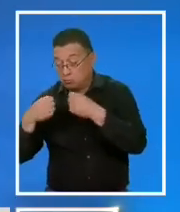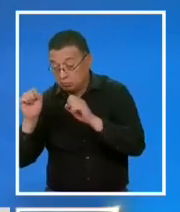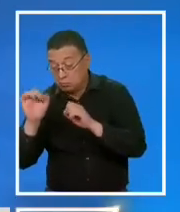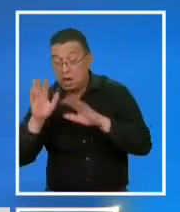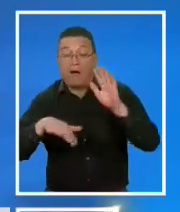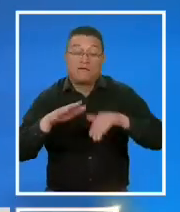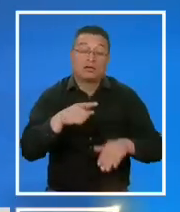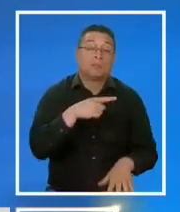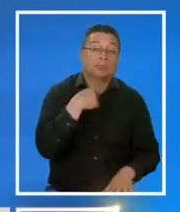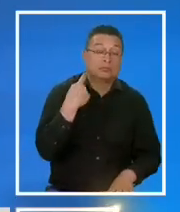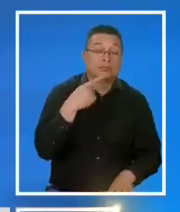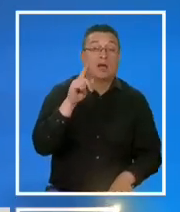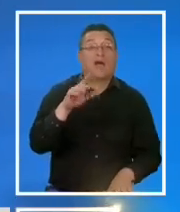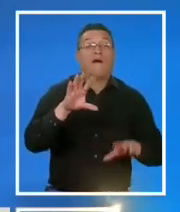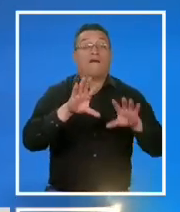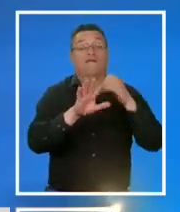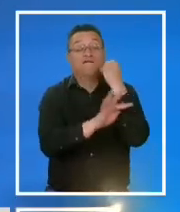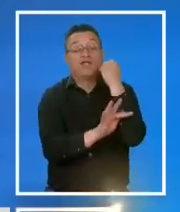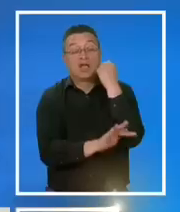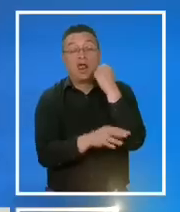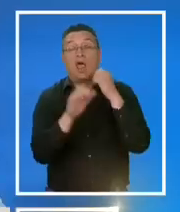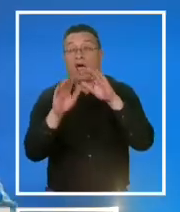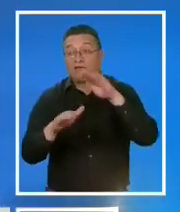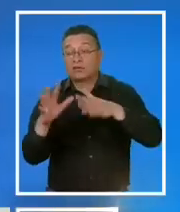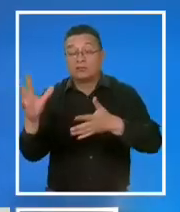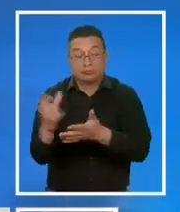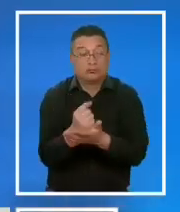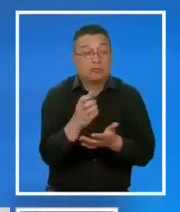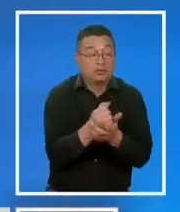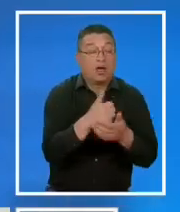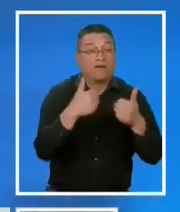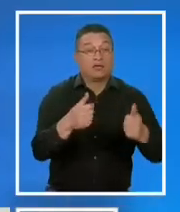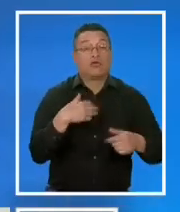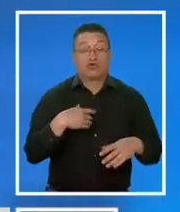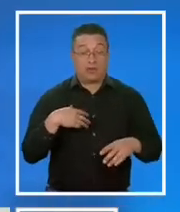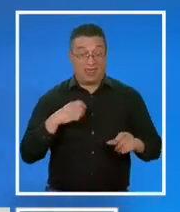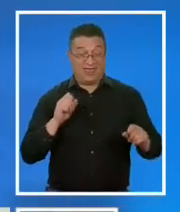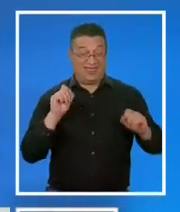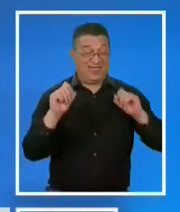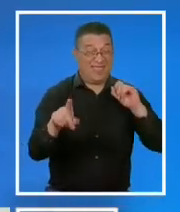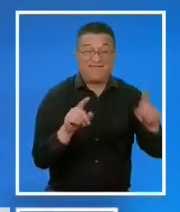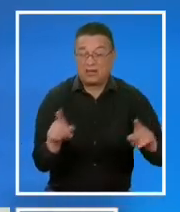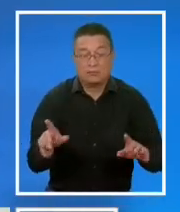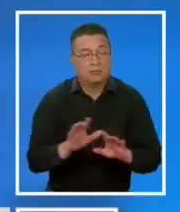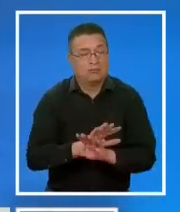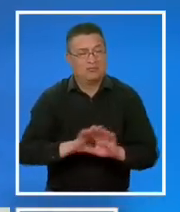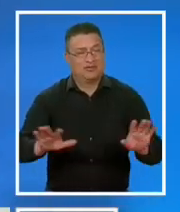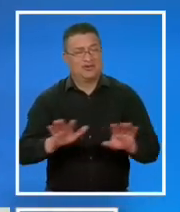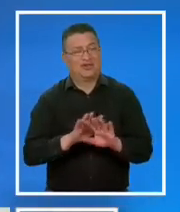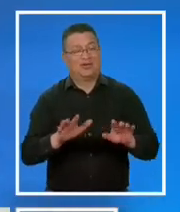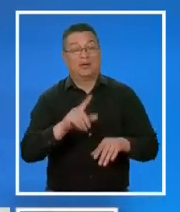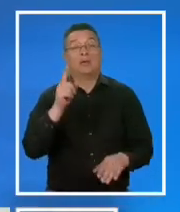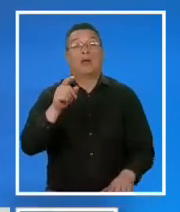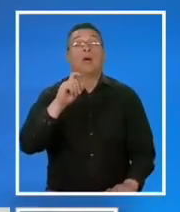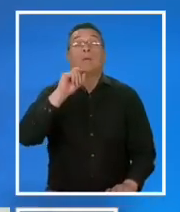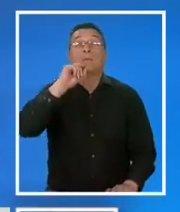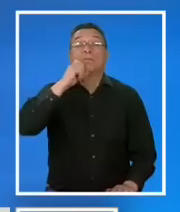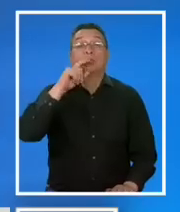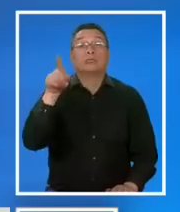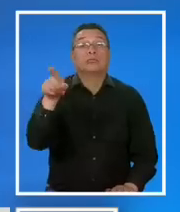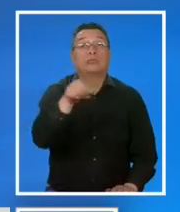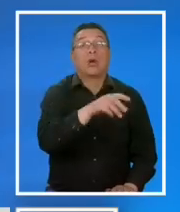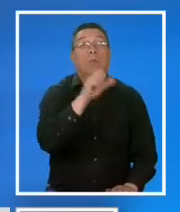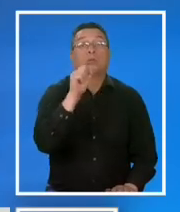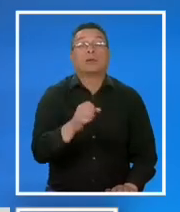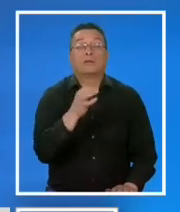llevan buenos casos y logran resultados y no quiero hacer una defensa corporativa sino que más bien Quién es la persona que va a poder